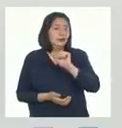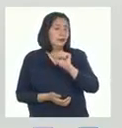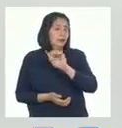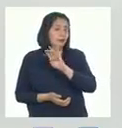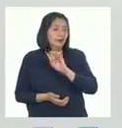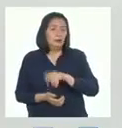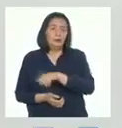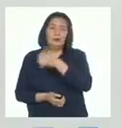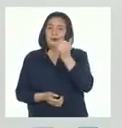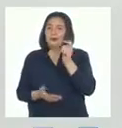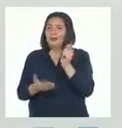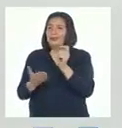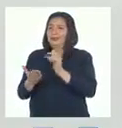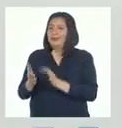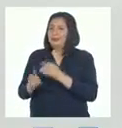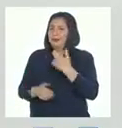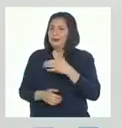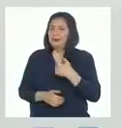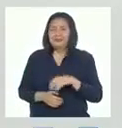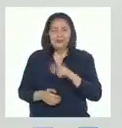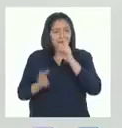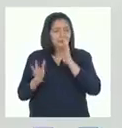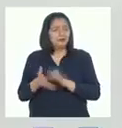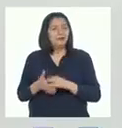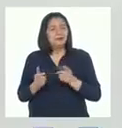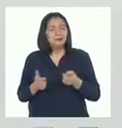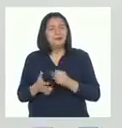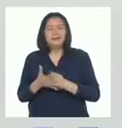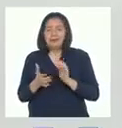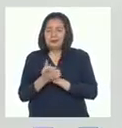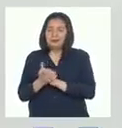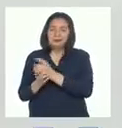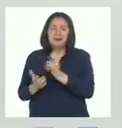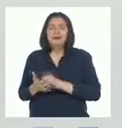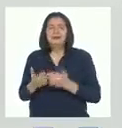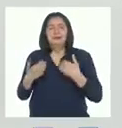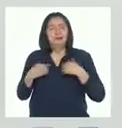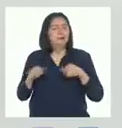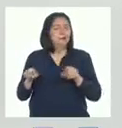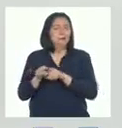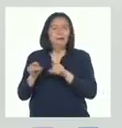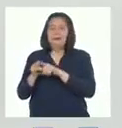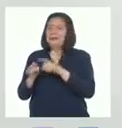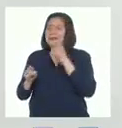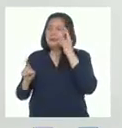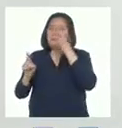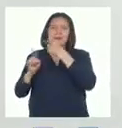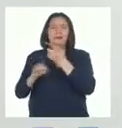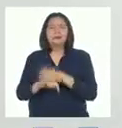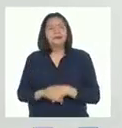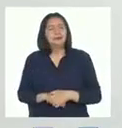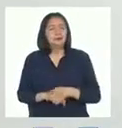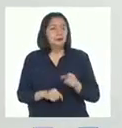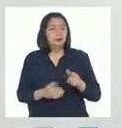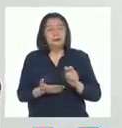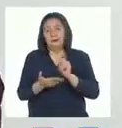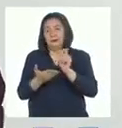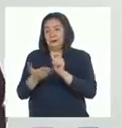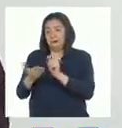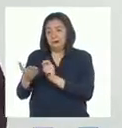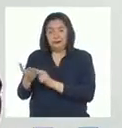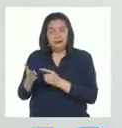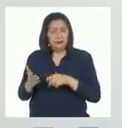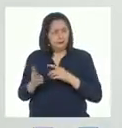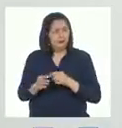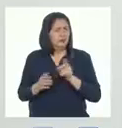Valdelomar, otros grandes escritores de la literatura peruana con quien forjó amistad por tener los mismos ideales. En sus obras, Vallejo